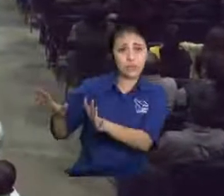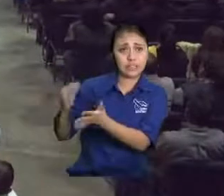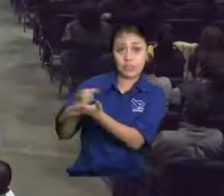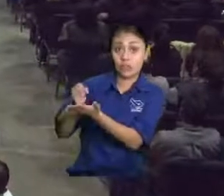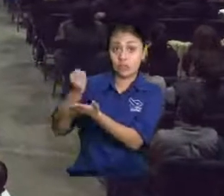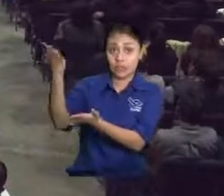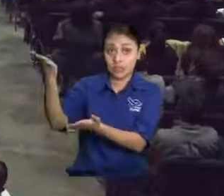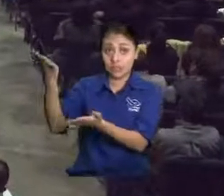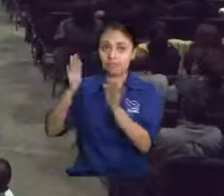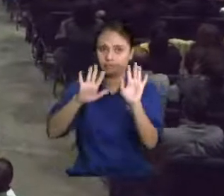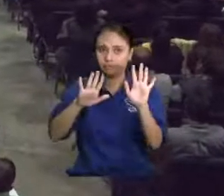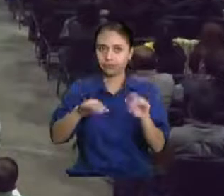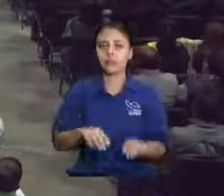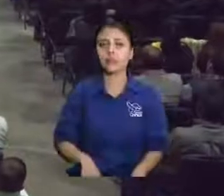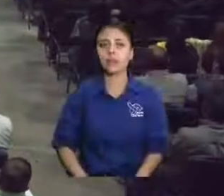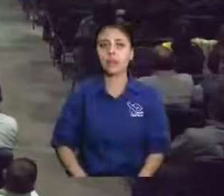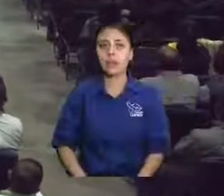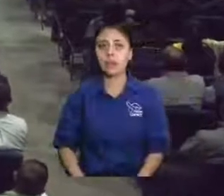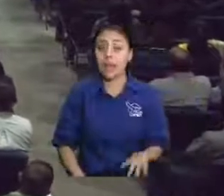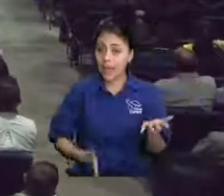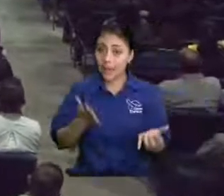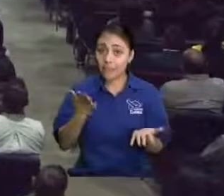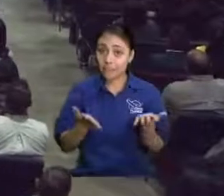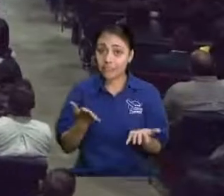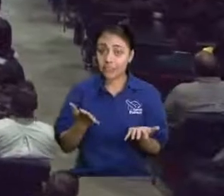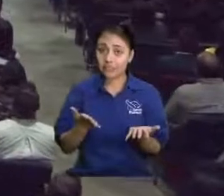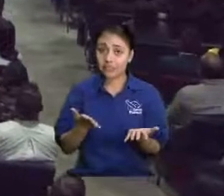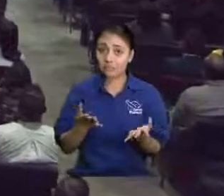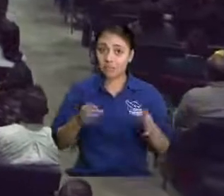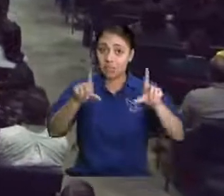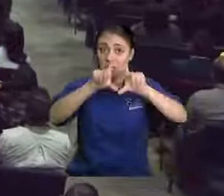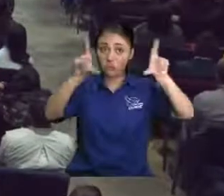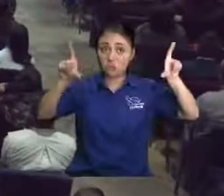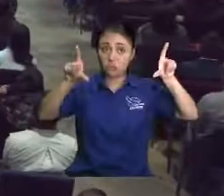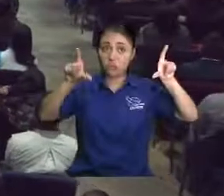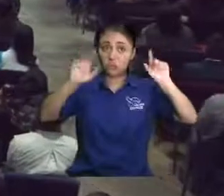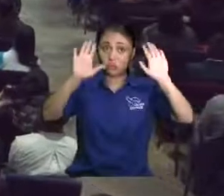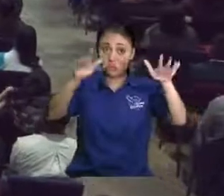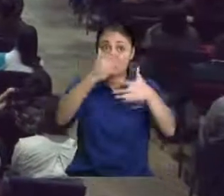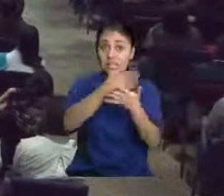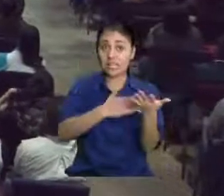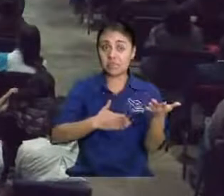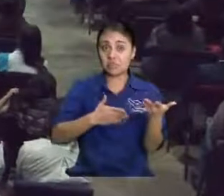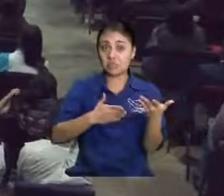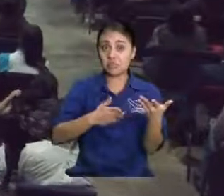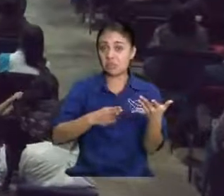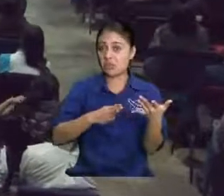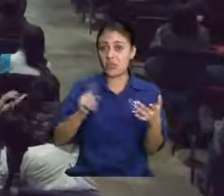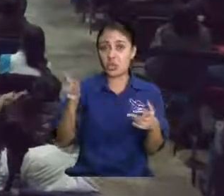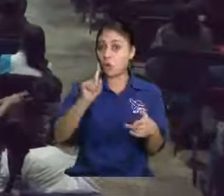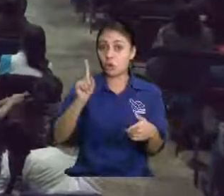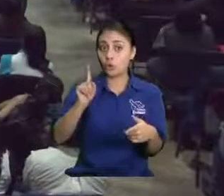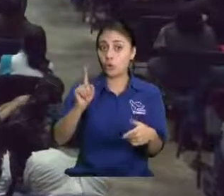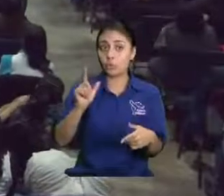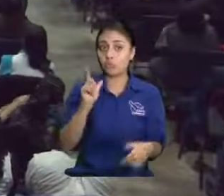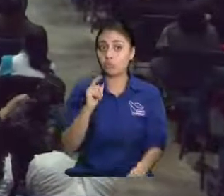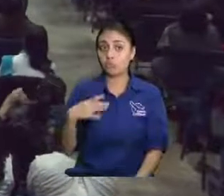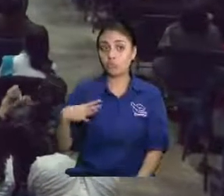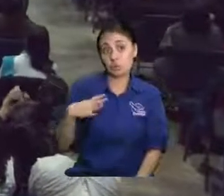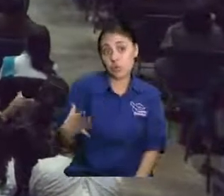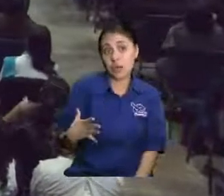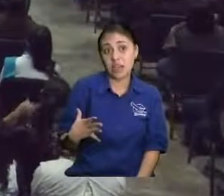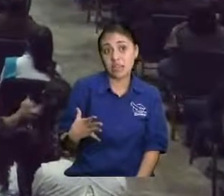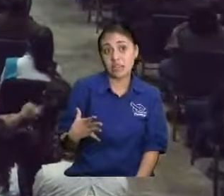Sí, a veces se encuentran cosas dentro de los sobres que no son ofrendas ni diezmos, ¿no? A veces se